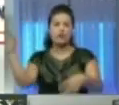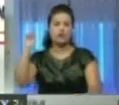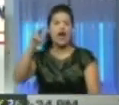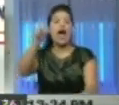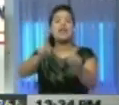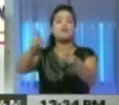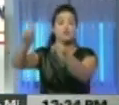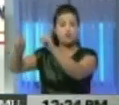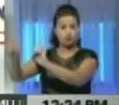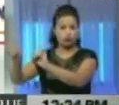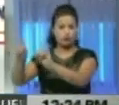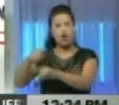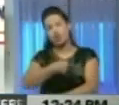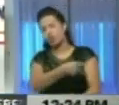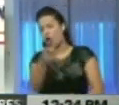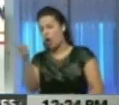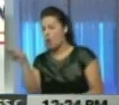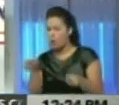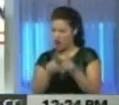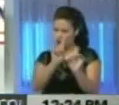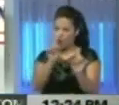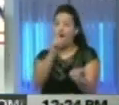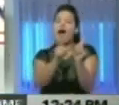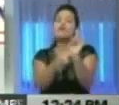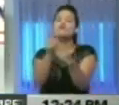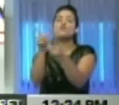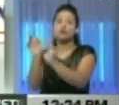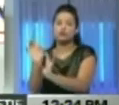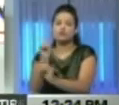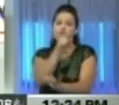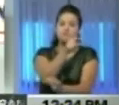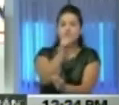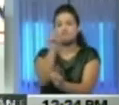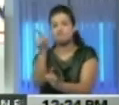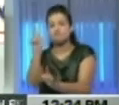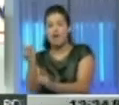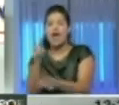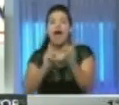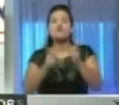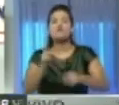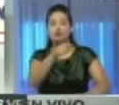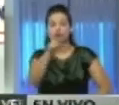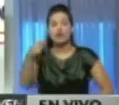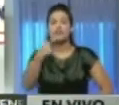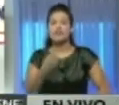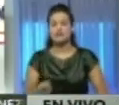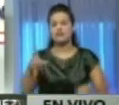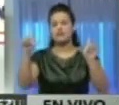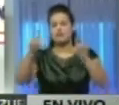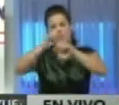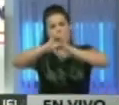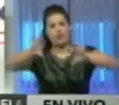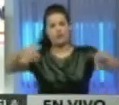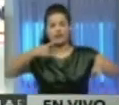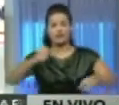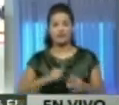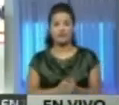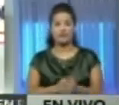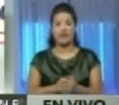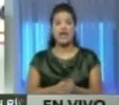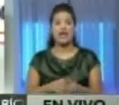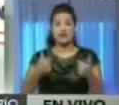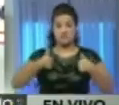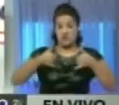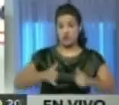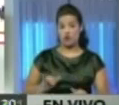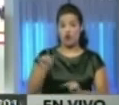decirlo, comenzaron a sacar varias versiones un medio decía, hijo de Freddy